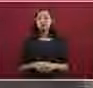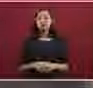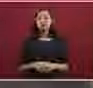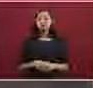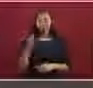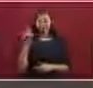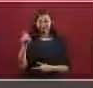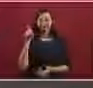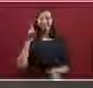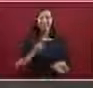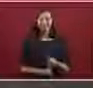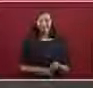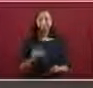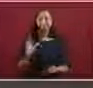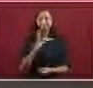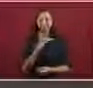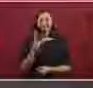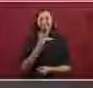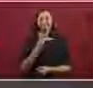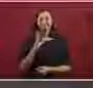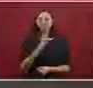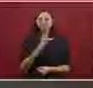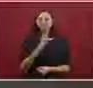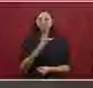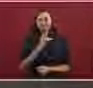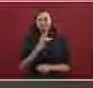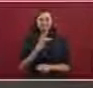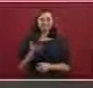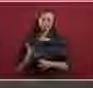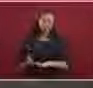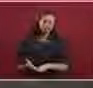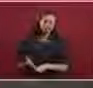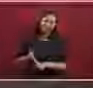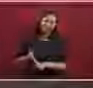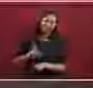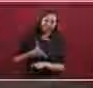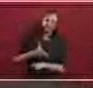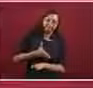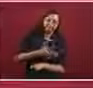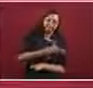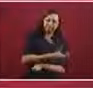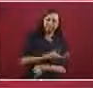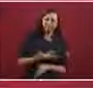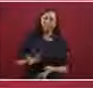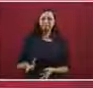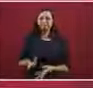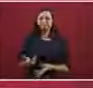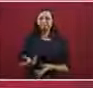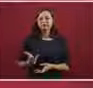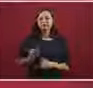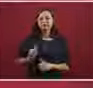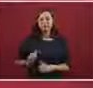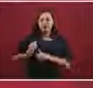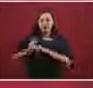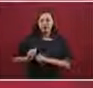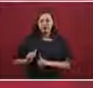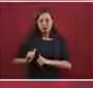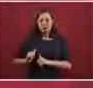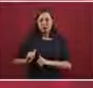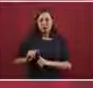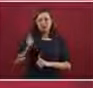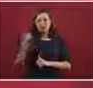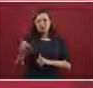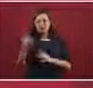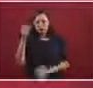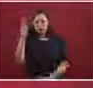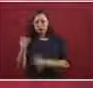ahí una confrontación entre las autoridades locales y este